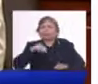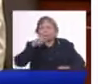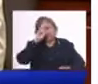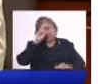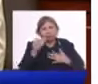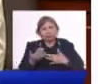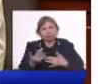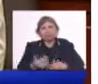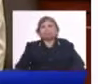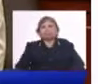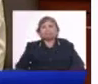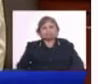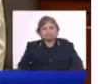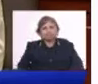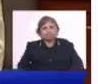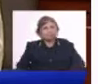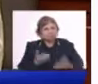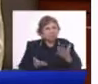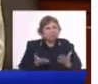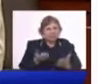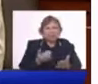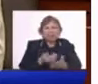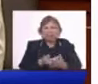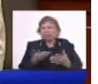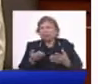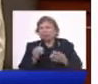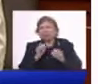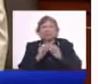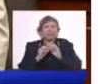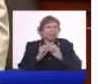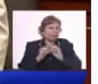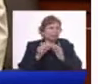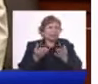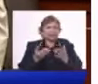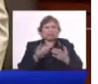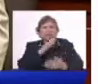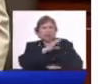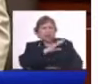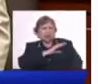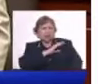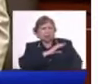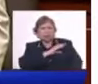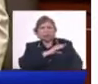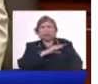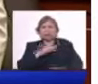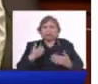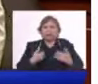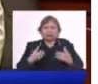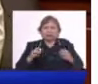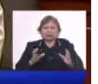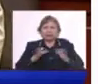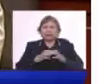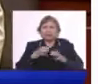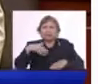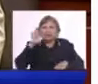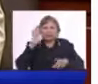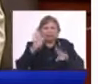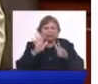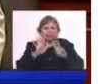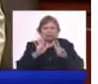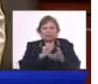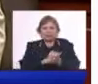espera, a través de repente de una rectificación del comportamiento que ha tenido el Congreso durante más de 17